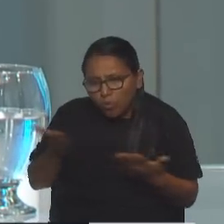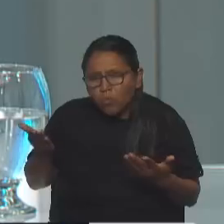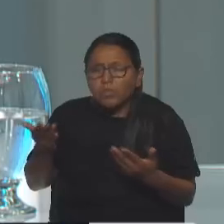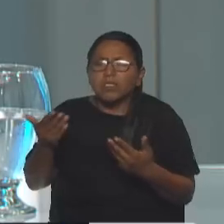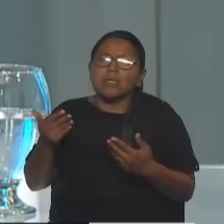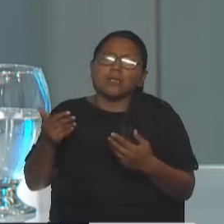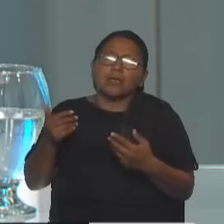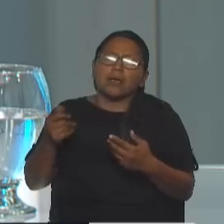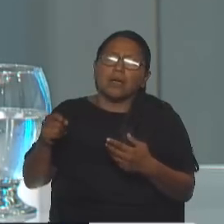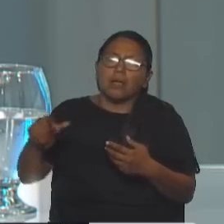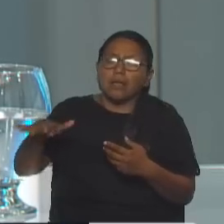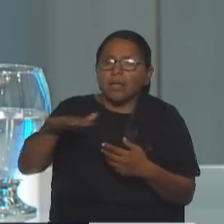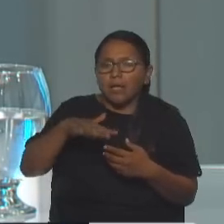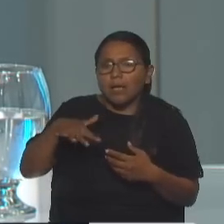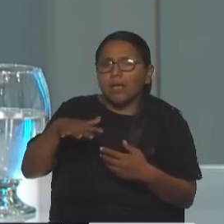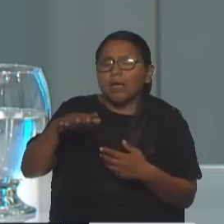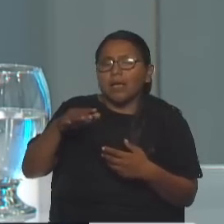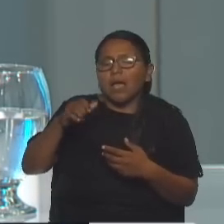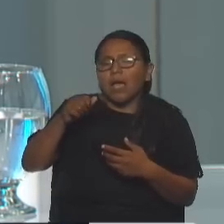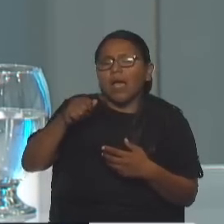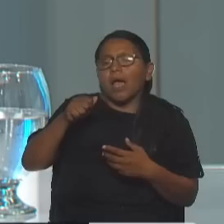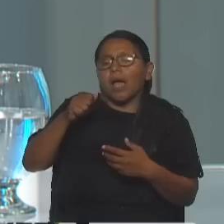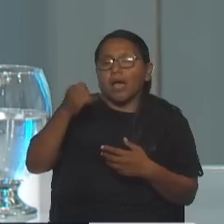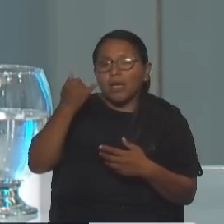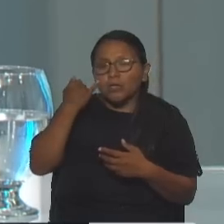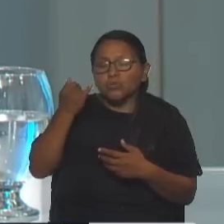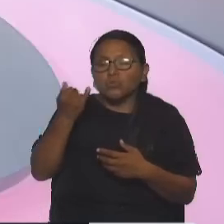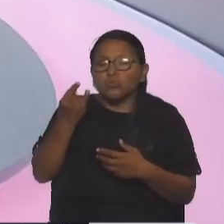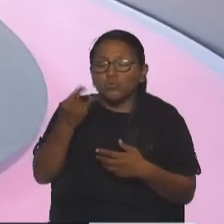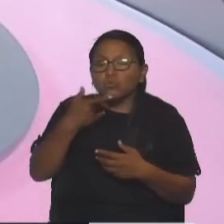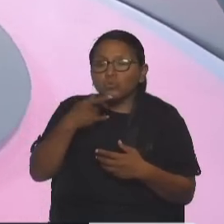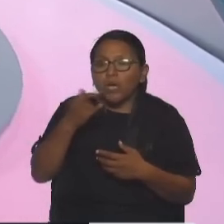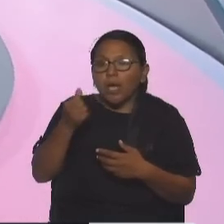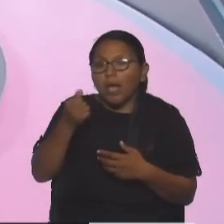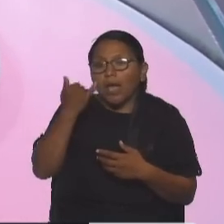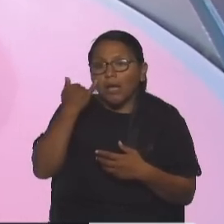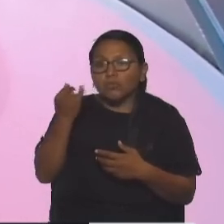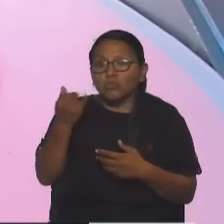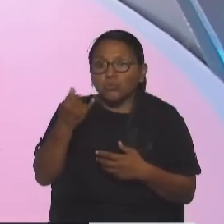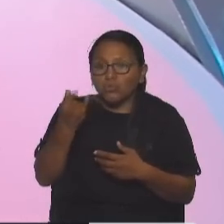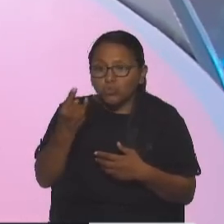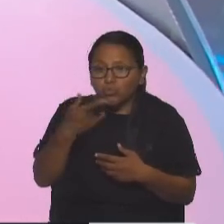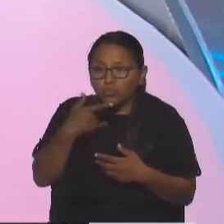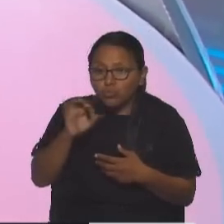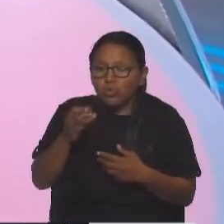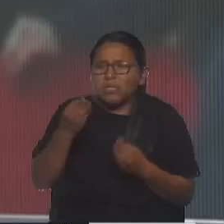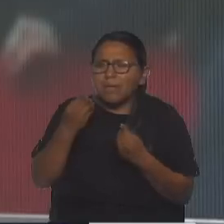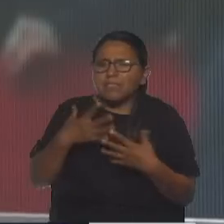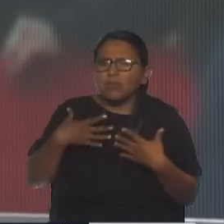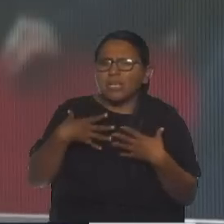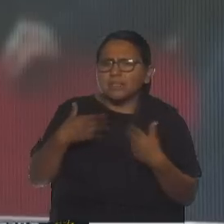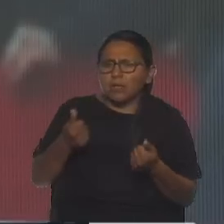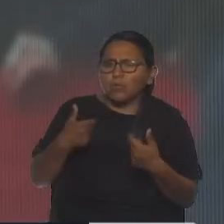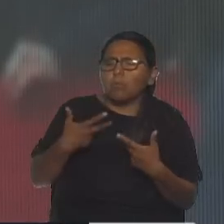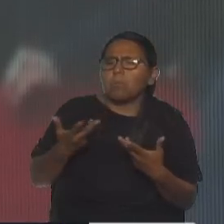gobierna la Comunidad de Madrid Díaz Ayuso. ¿Cuál es la situación? ¿Qué es lo que está pasando con la salud pública? Bueno,